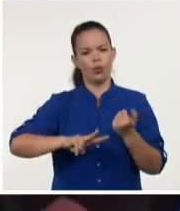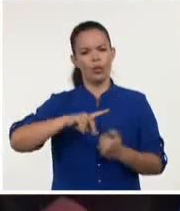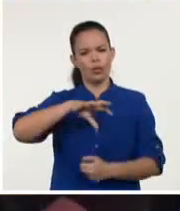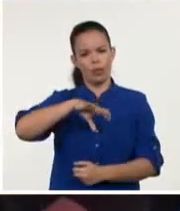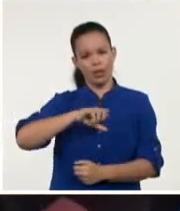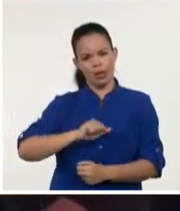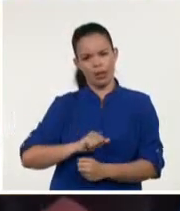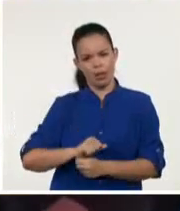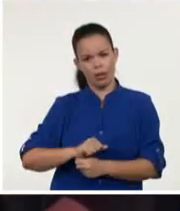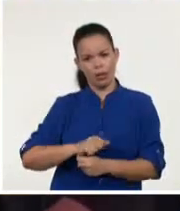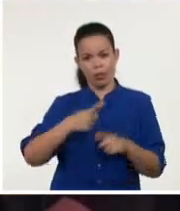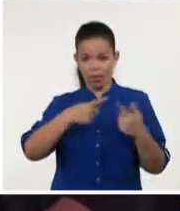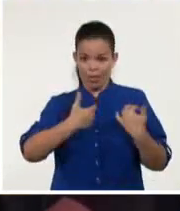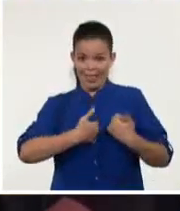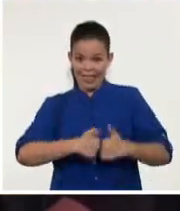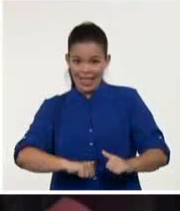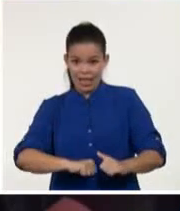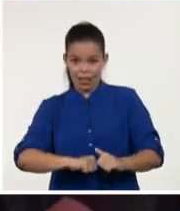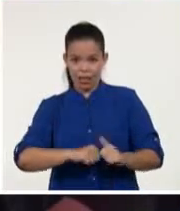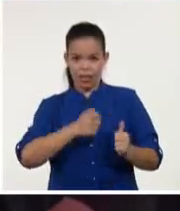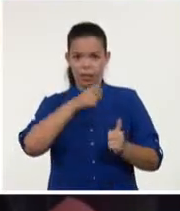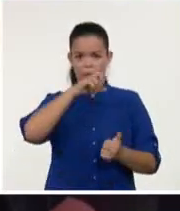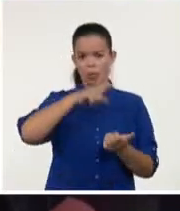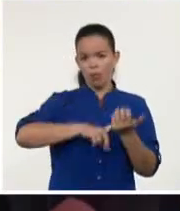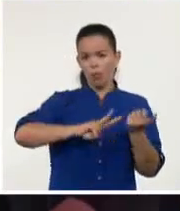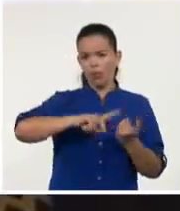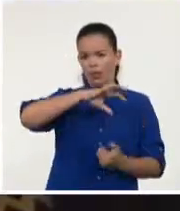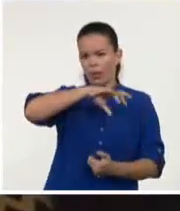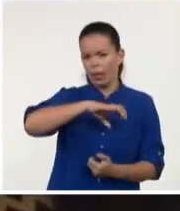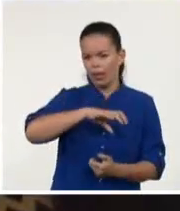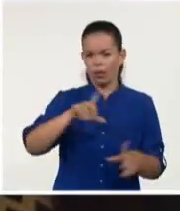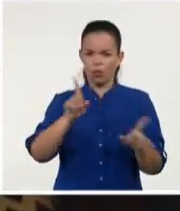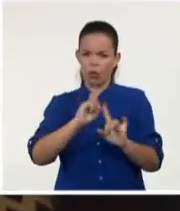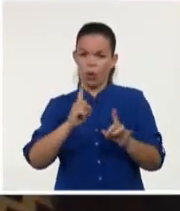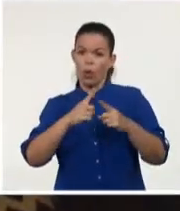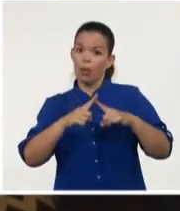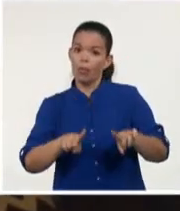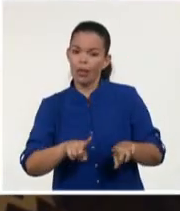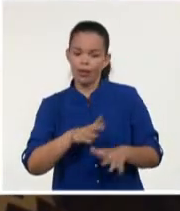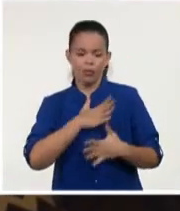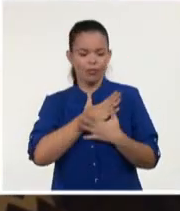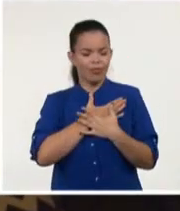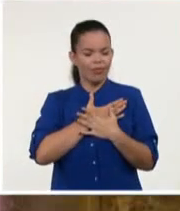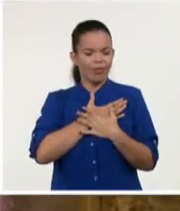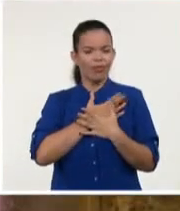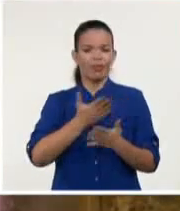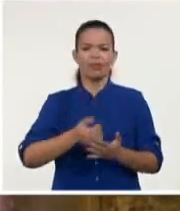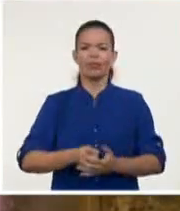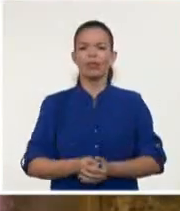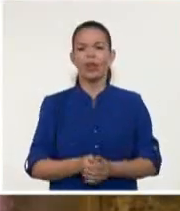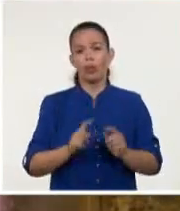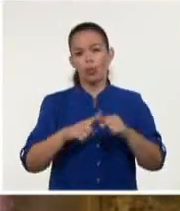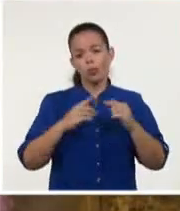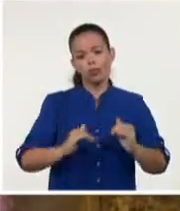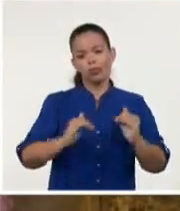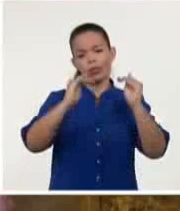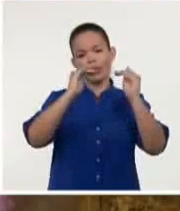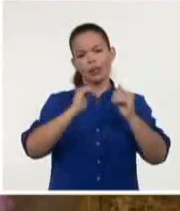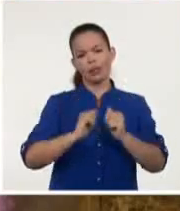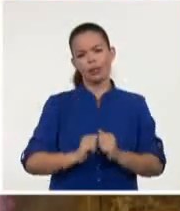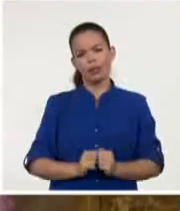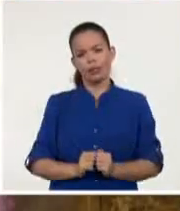en ella siente que es el suelo que le dio cuerpo, alma y corazón al hombre que es hoy. He tenido muchas